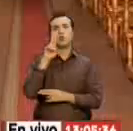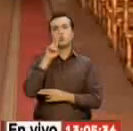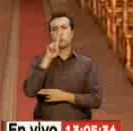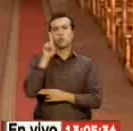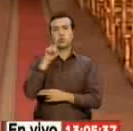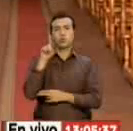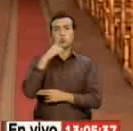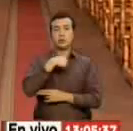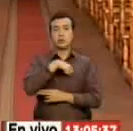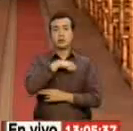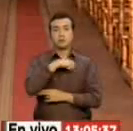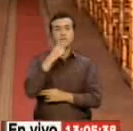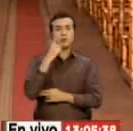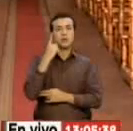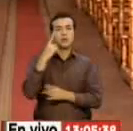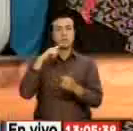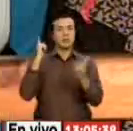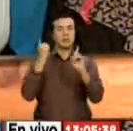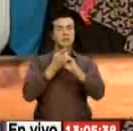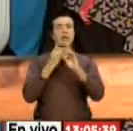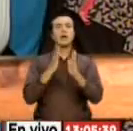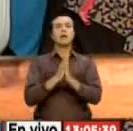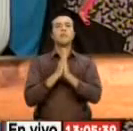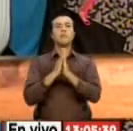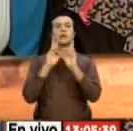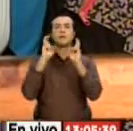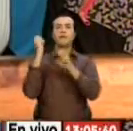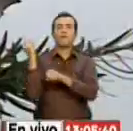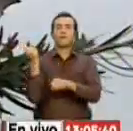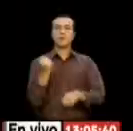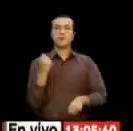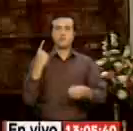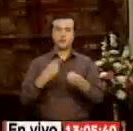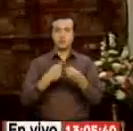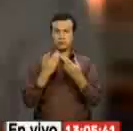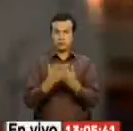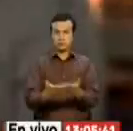conquistadores españoles oyeron la primera misa con motivo de la fundación de Quito.